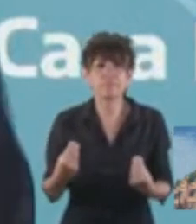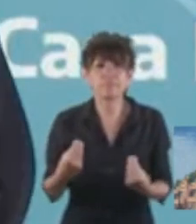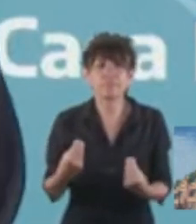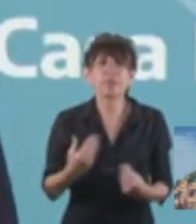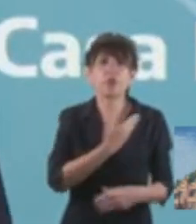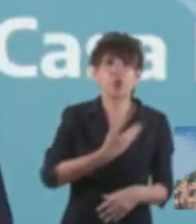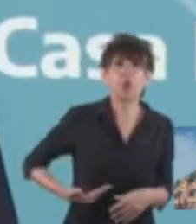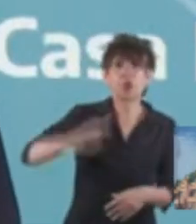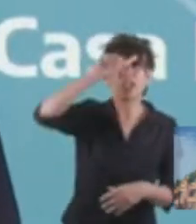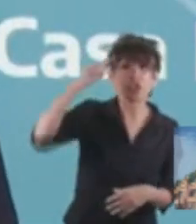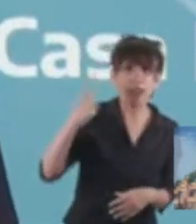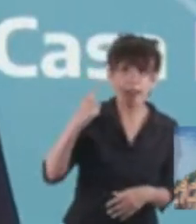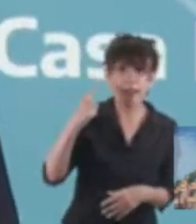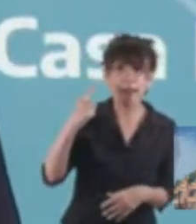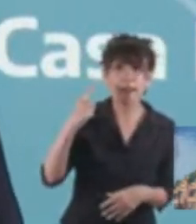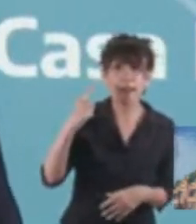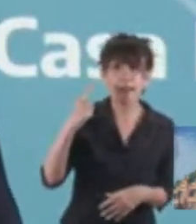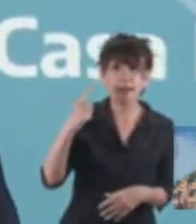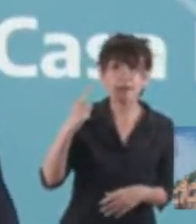nacional y la